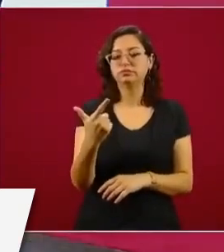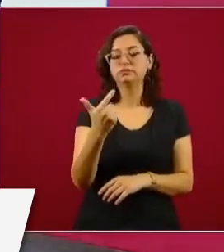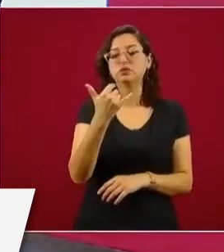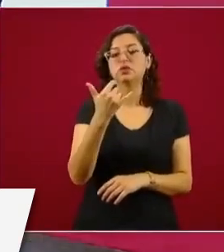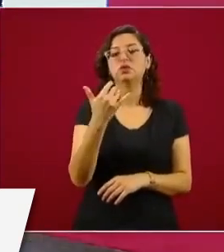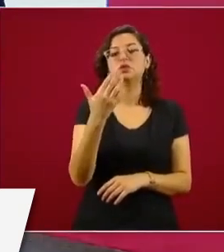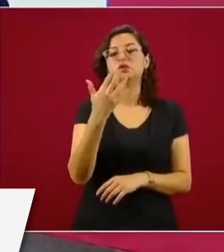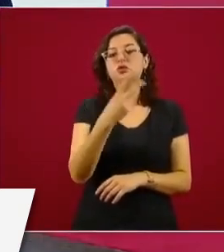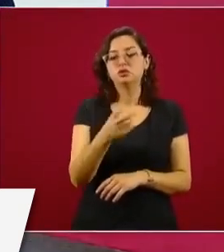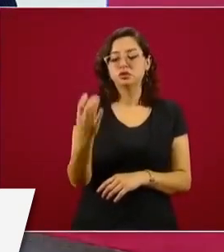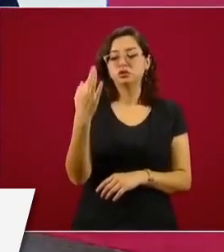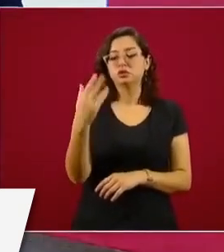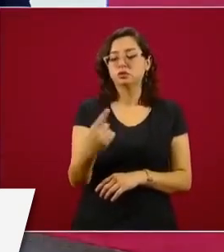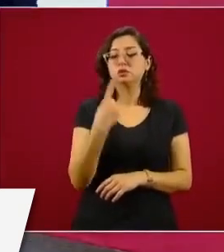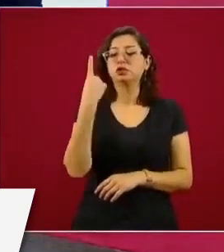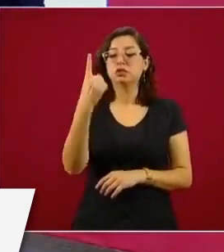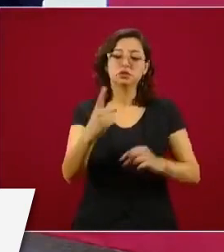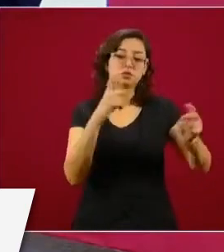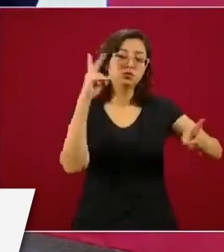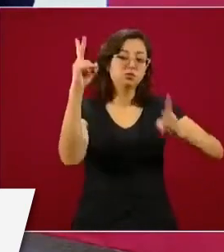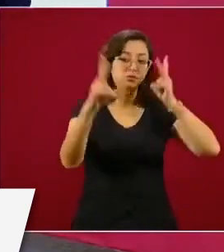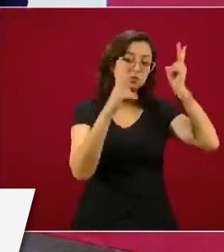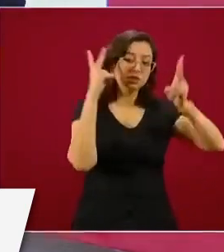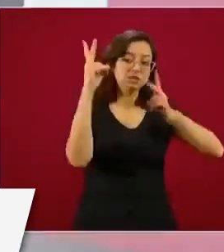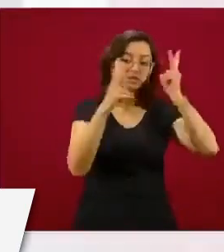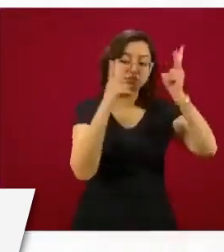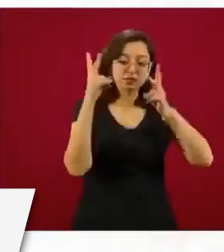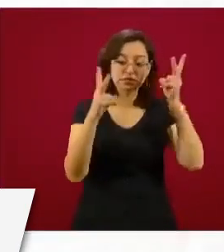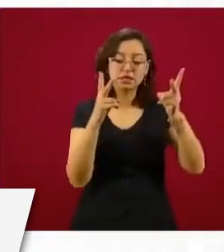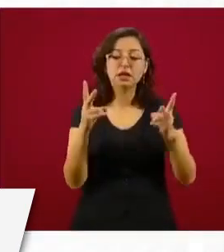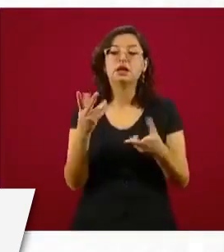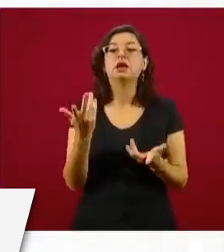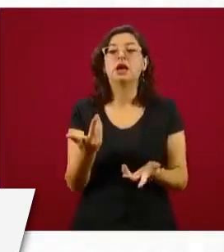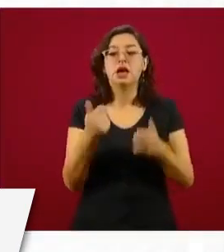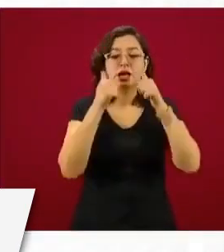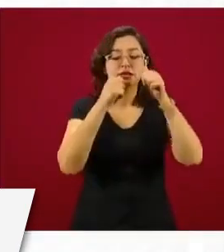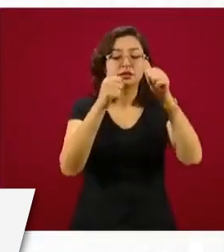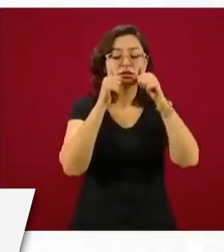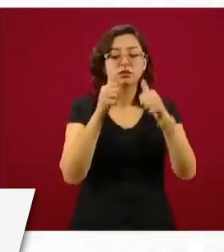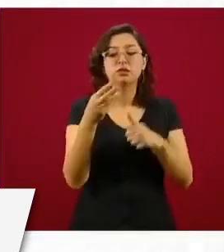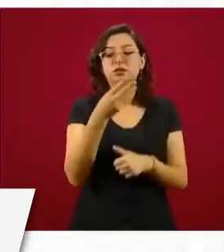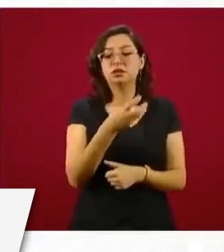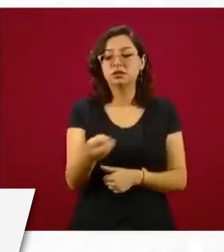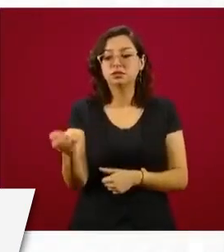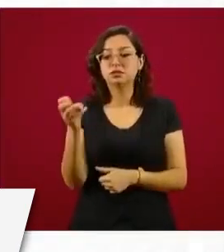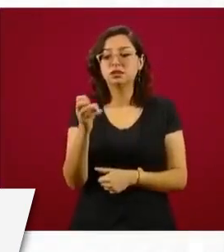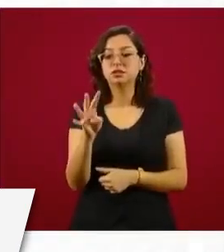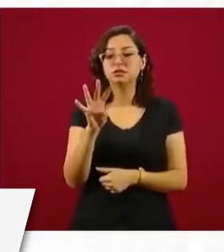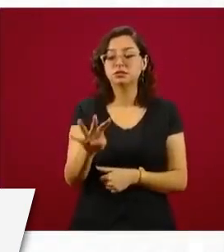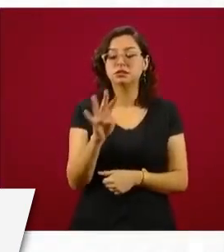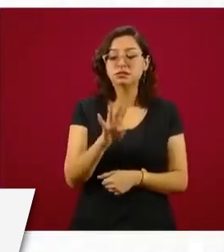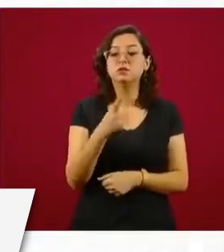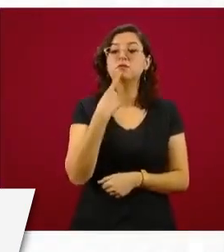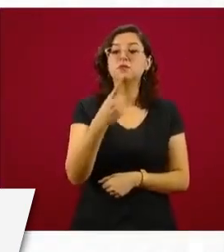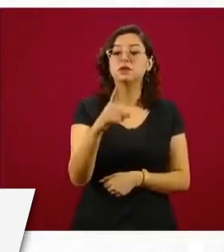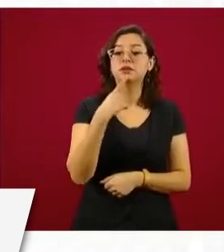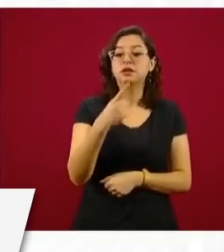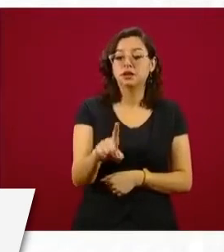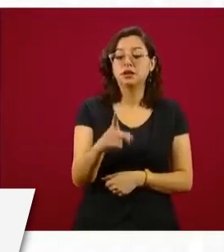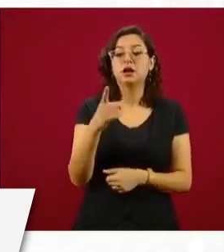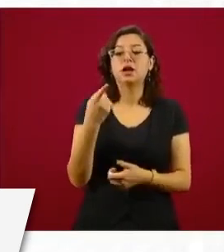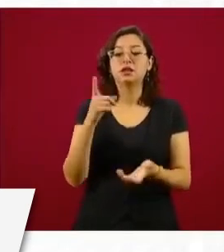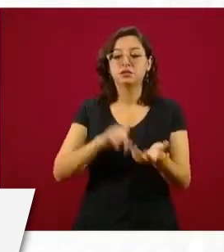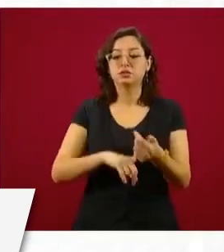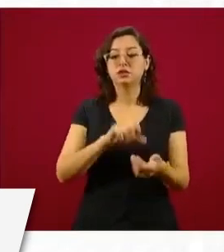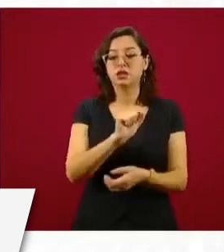251 visitas o verificaciones, correspondiendo a 319 quejas y denuncias presentadas a través de la app de Litro